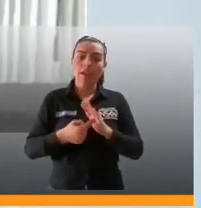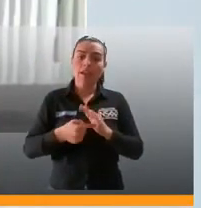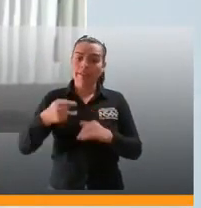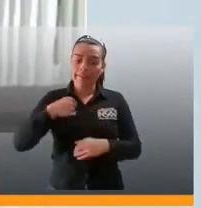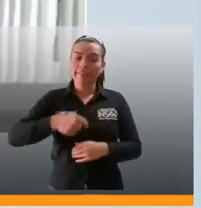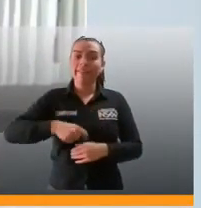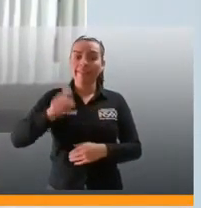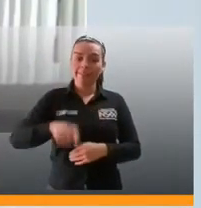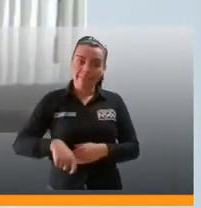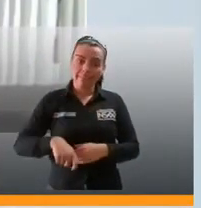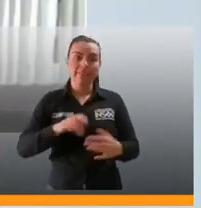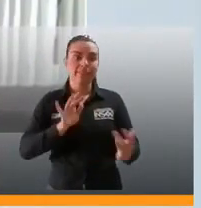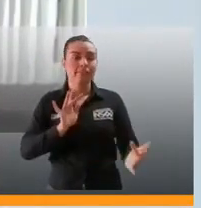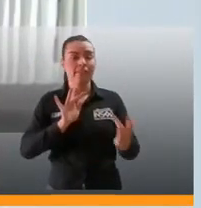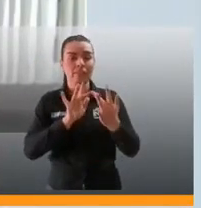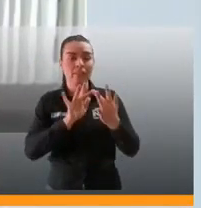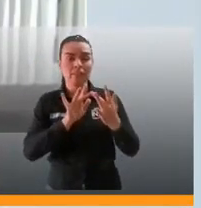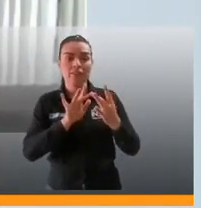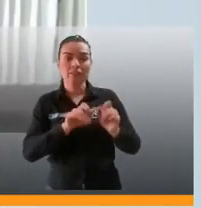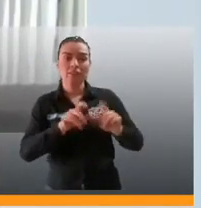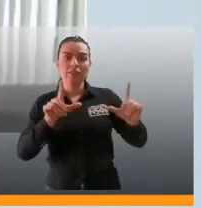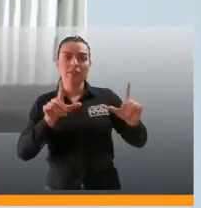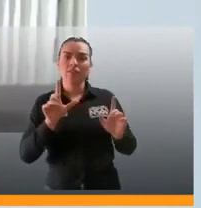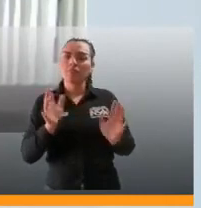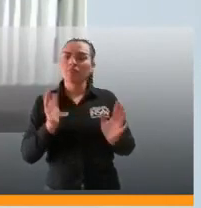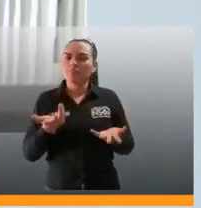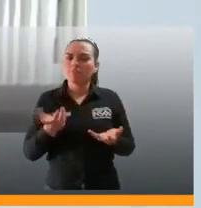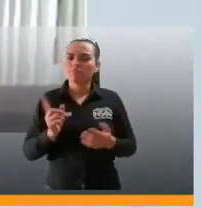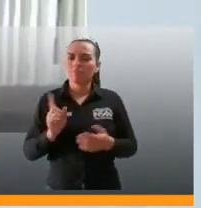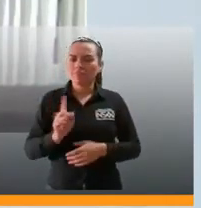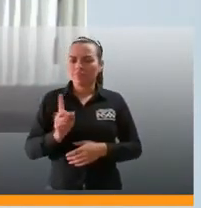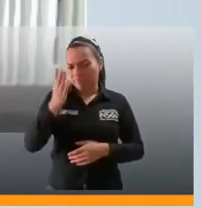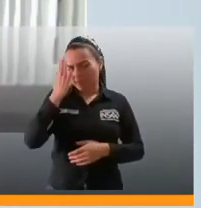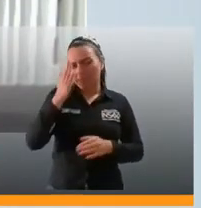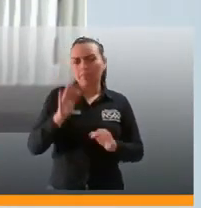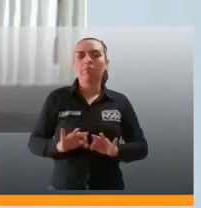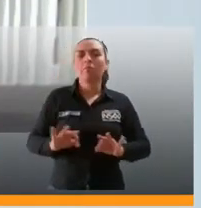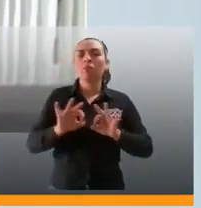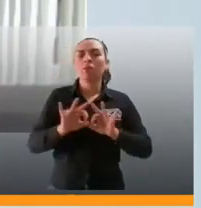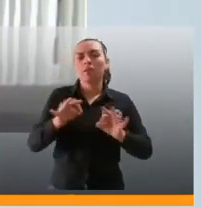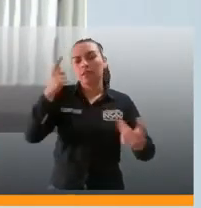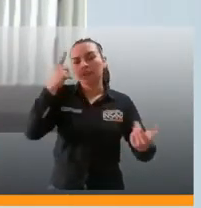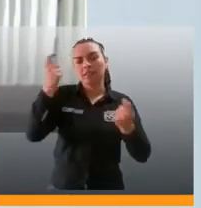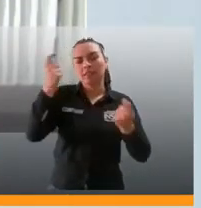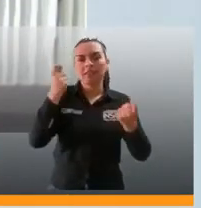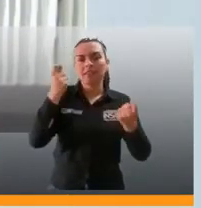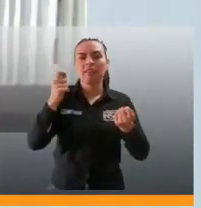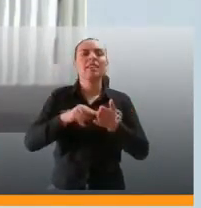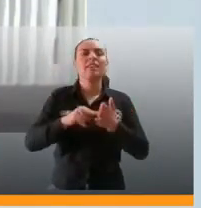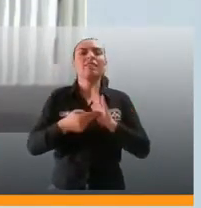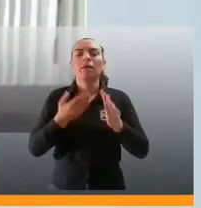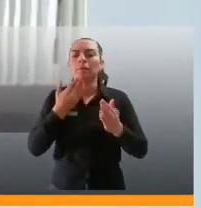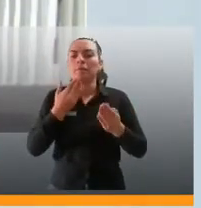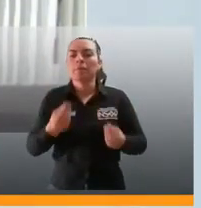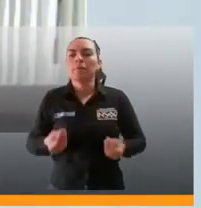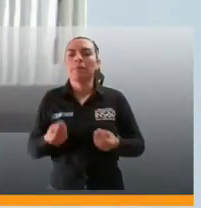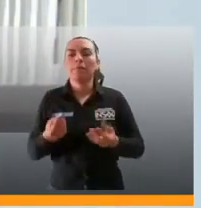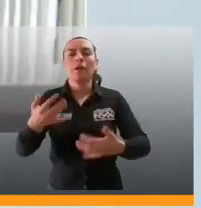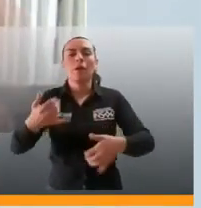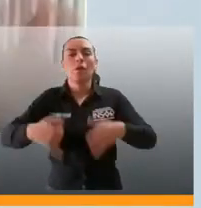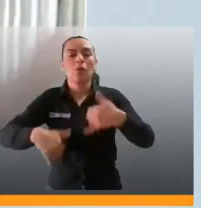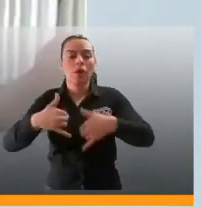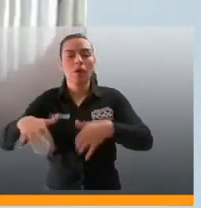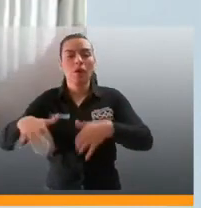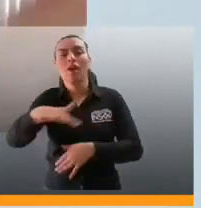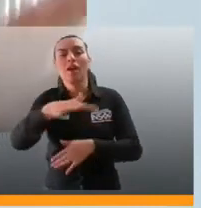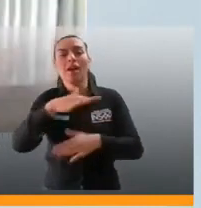o algo más interesante, poder generar estrategias. Por ejemplo, juego donde las personas puedan jugar en sus hogares,